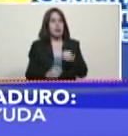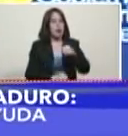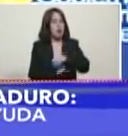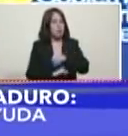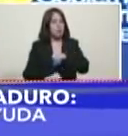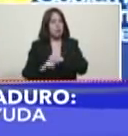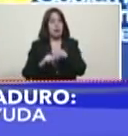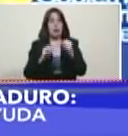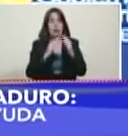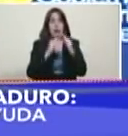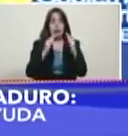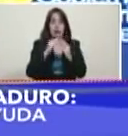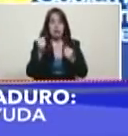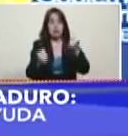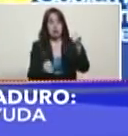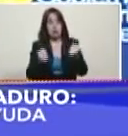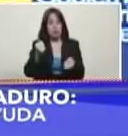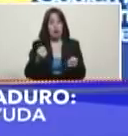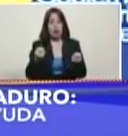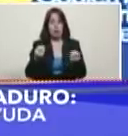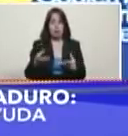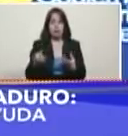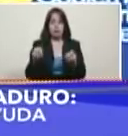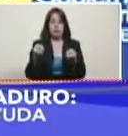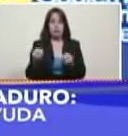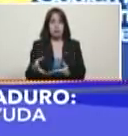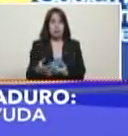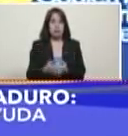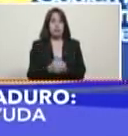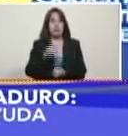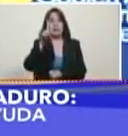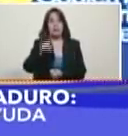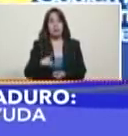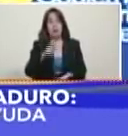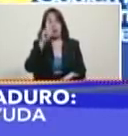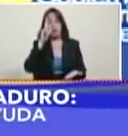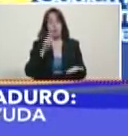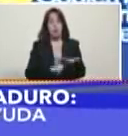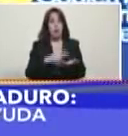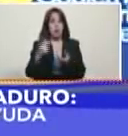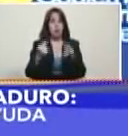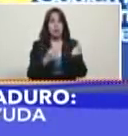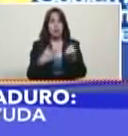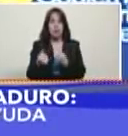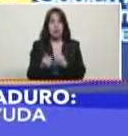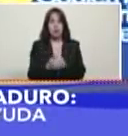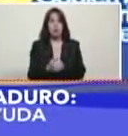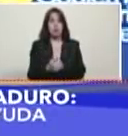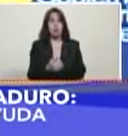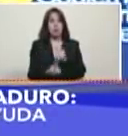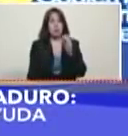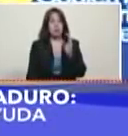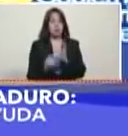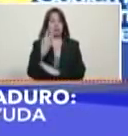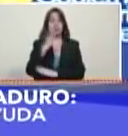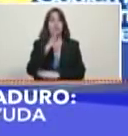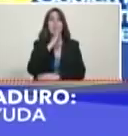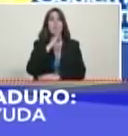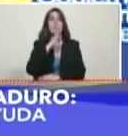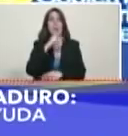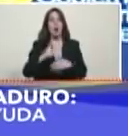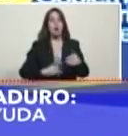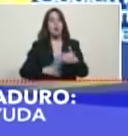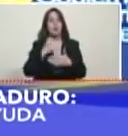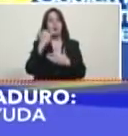apoyarlos en la movilidad. También he aprobado los recursos para la creación de un banco de